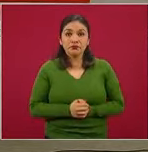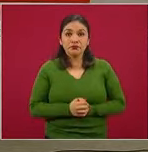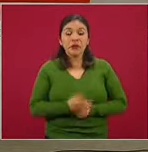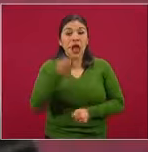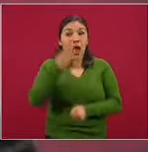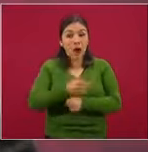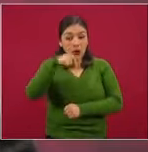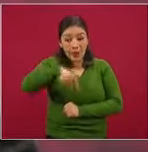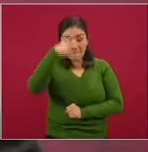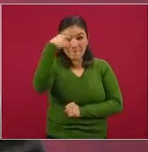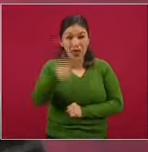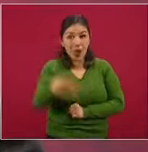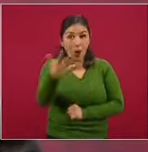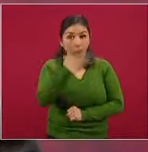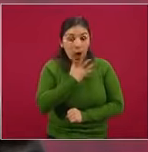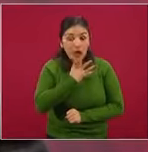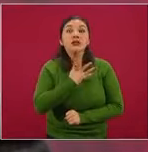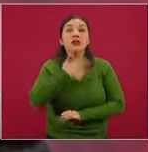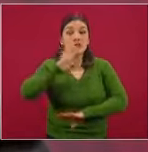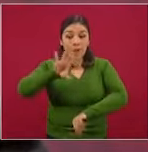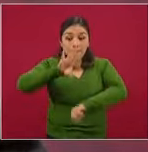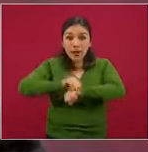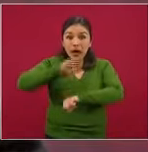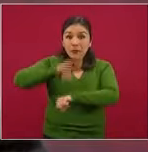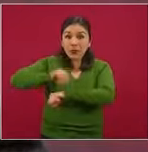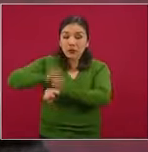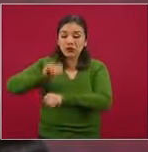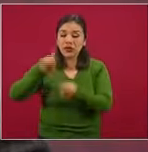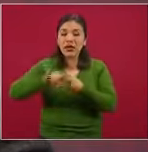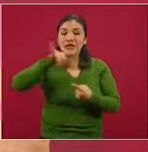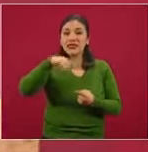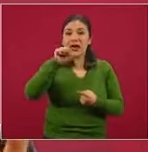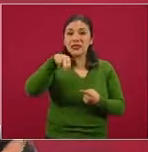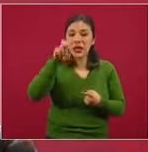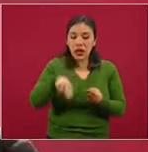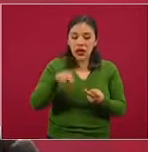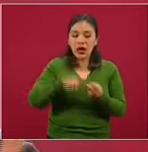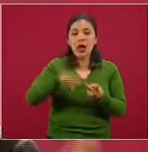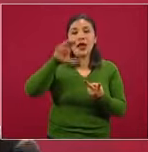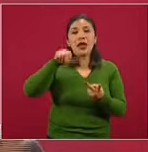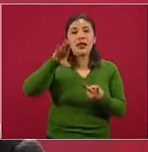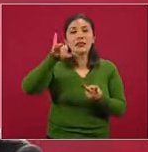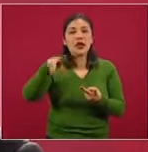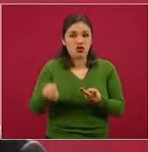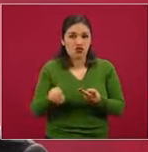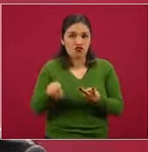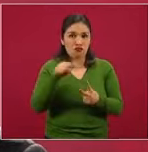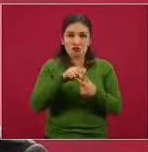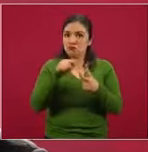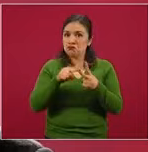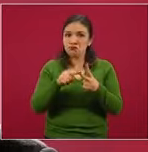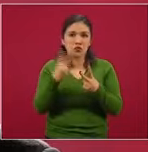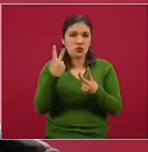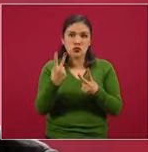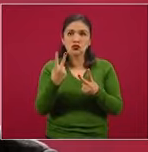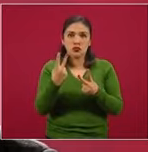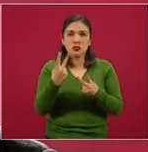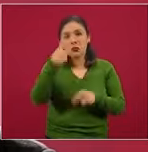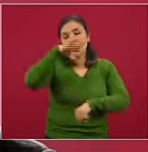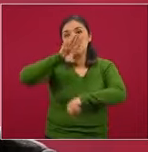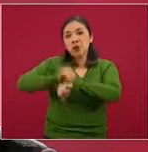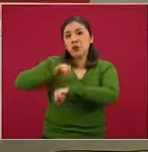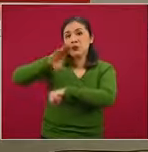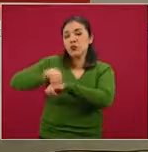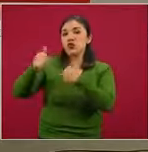este momento en México han sido aprobados son el de Janssen y el de CanSino, en ese orden de aparición sus